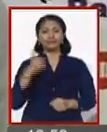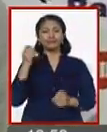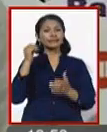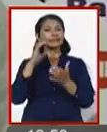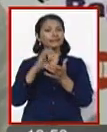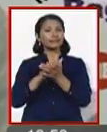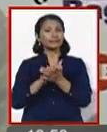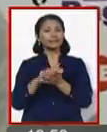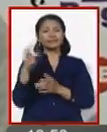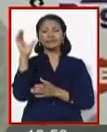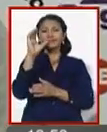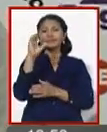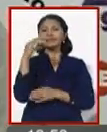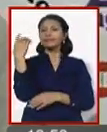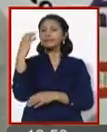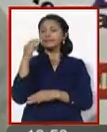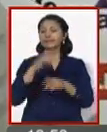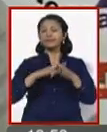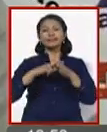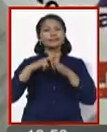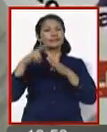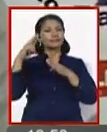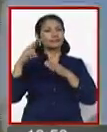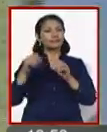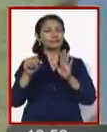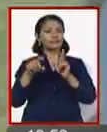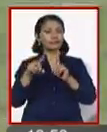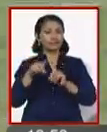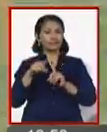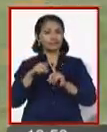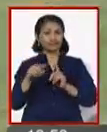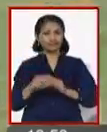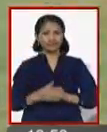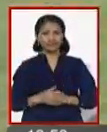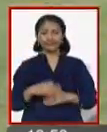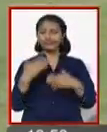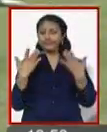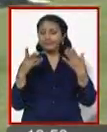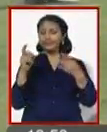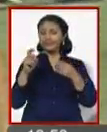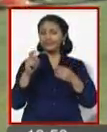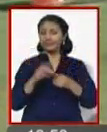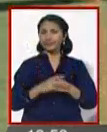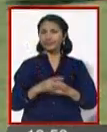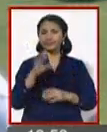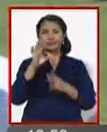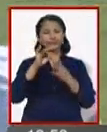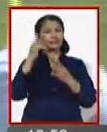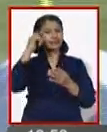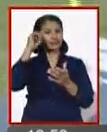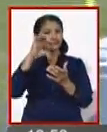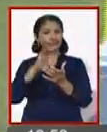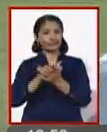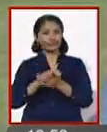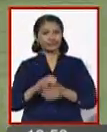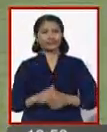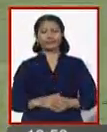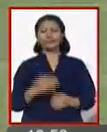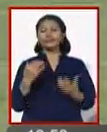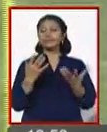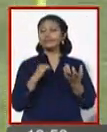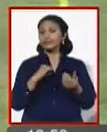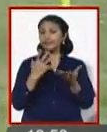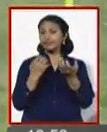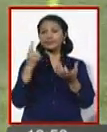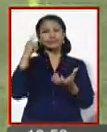que hay que ir a buscar a Colombia un resultado positivo. Creo que hay que elegir creer. Yo elijo